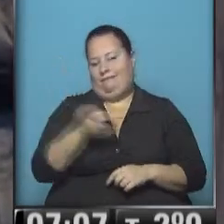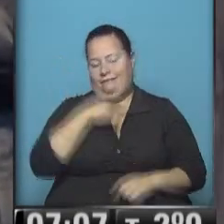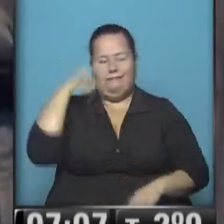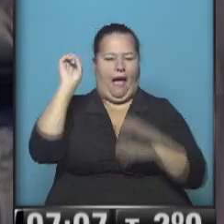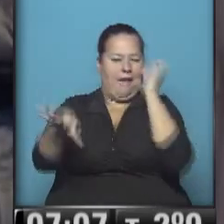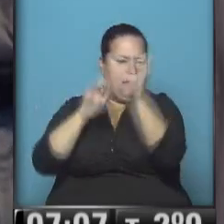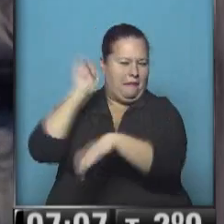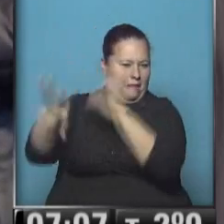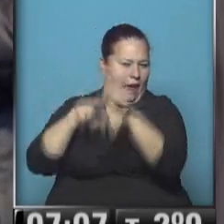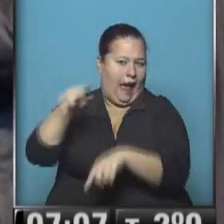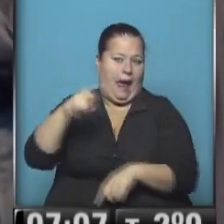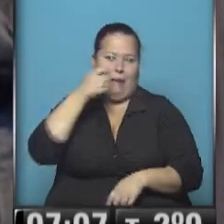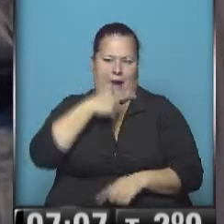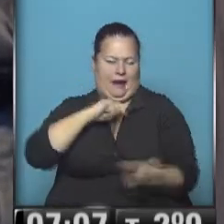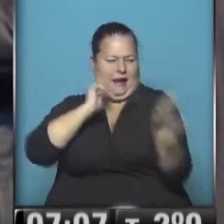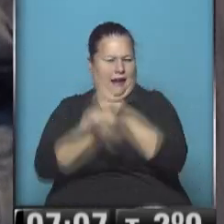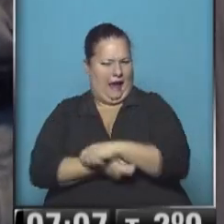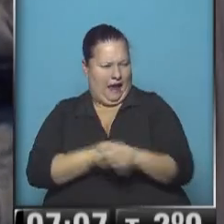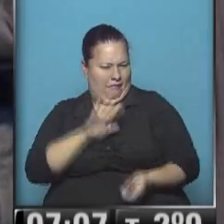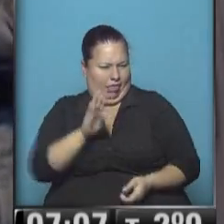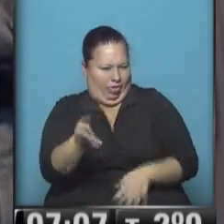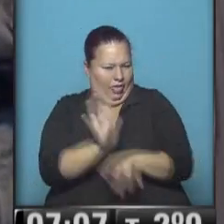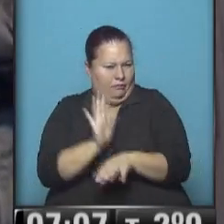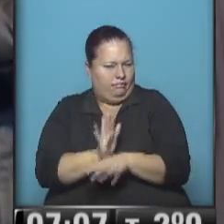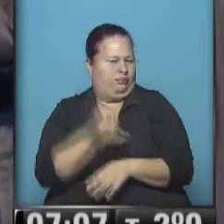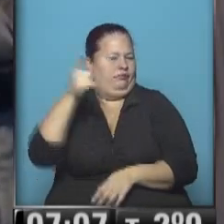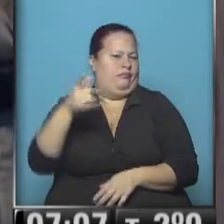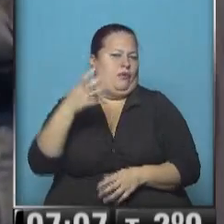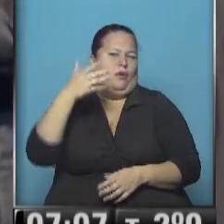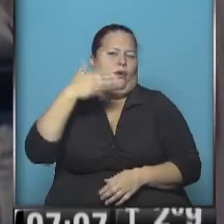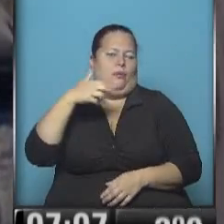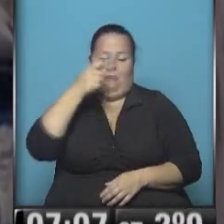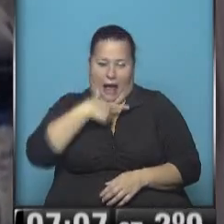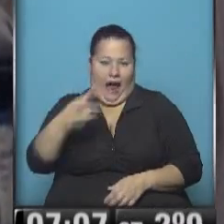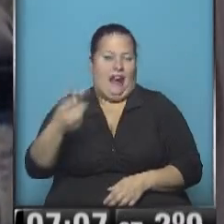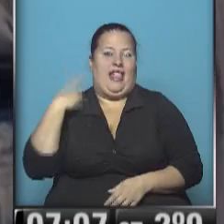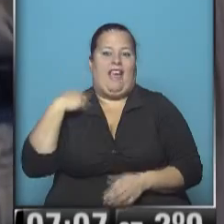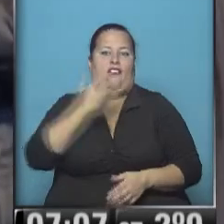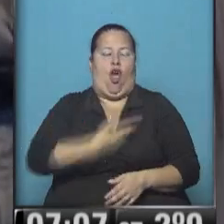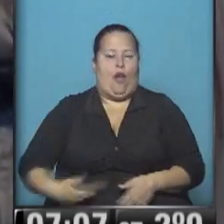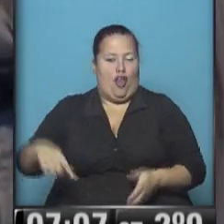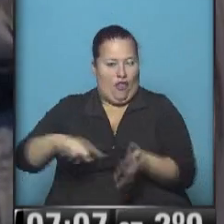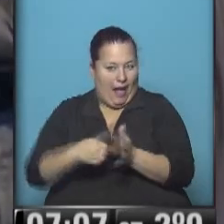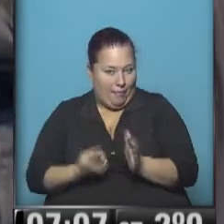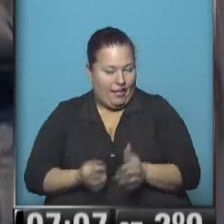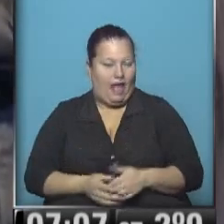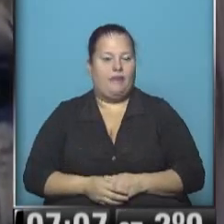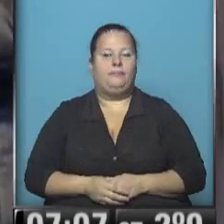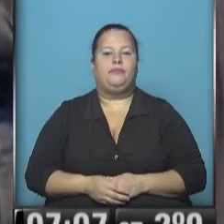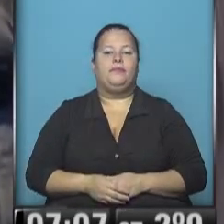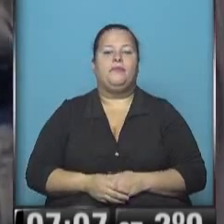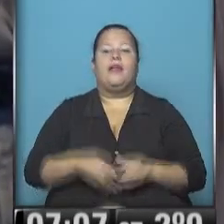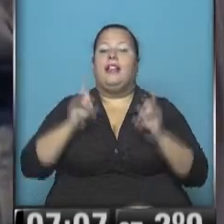las críticas a este cambio de discurso de líder del PRO y jefe de gobierno de la ciudad de Buenos